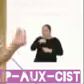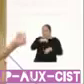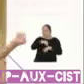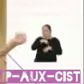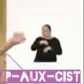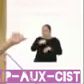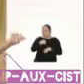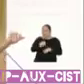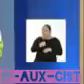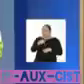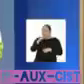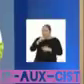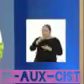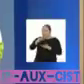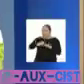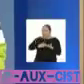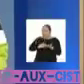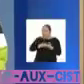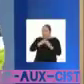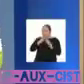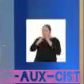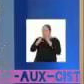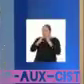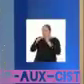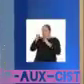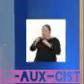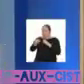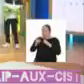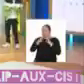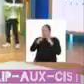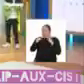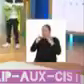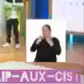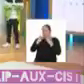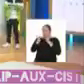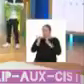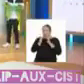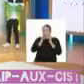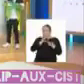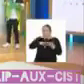a mí. ¿Acaso no te llegó el comunicado del equipo de producción de Aprenda en Casa?